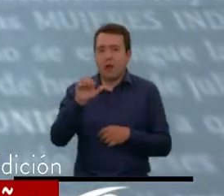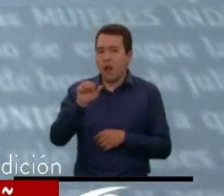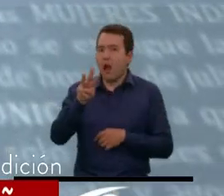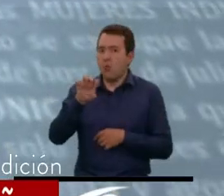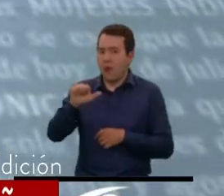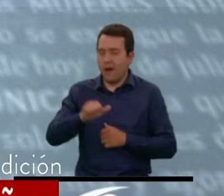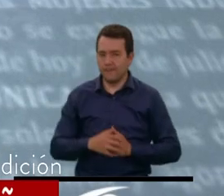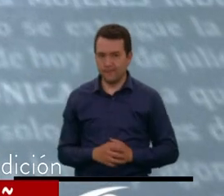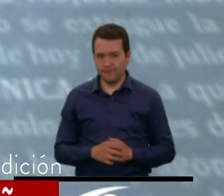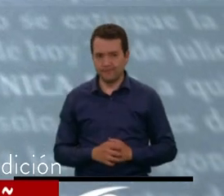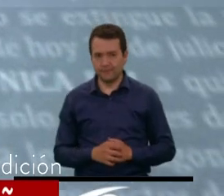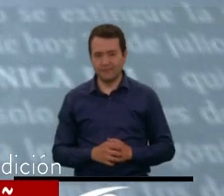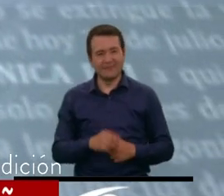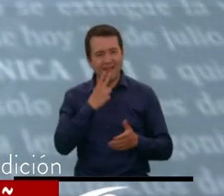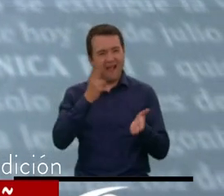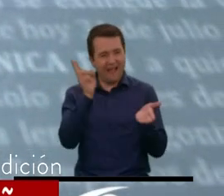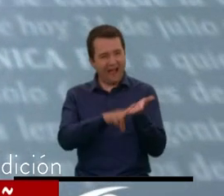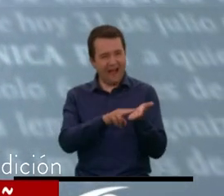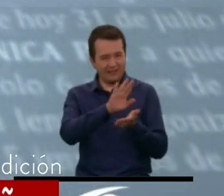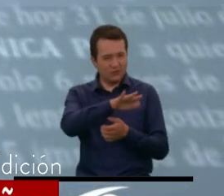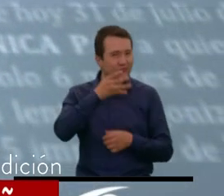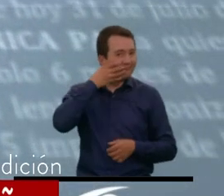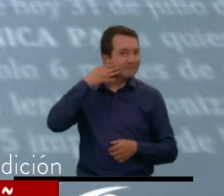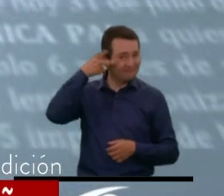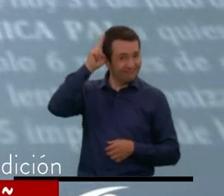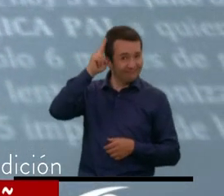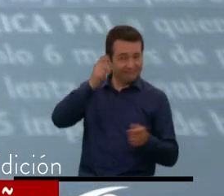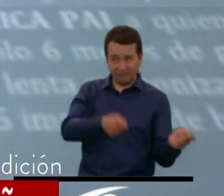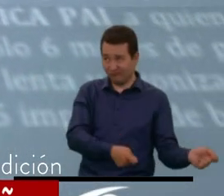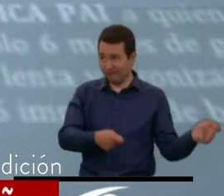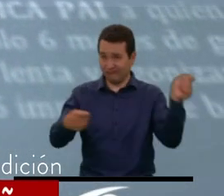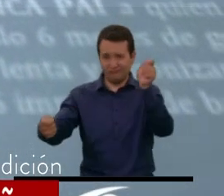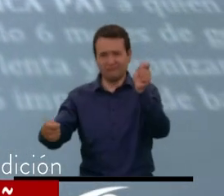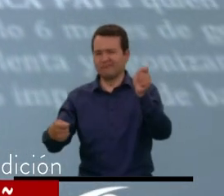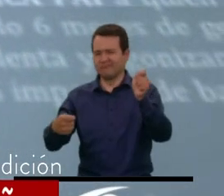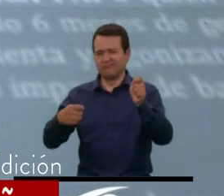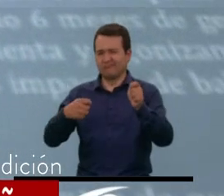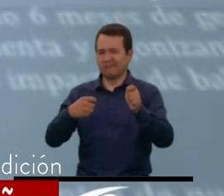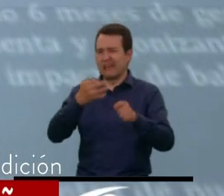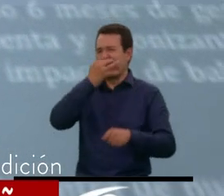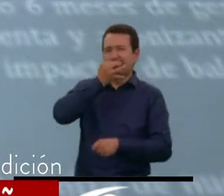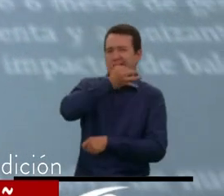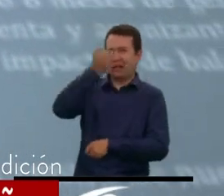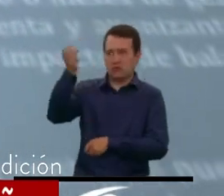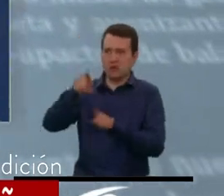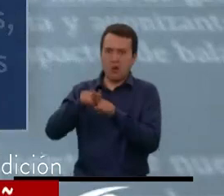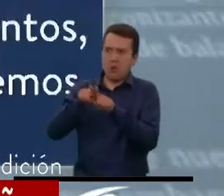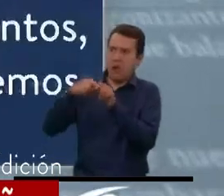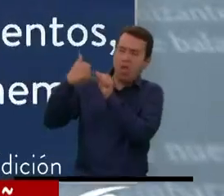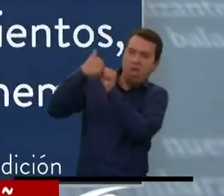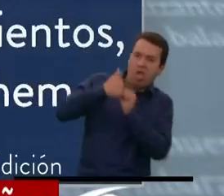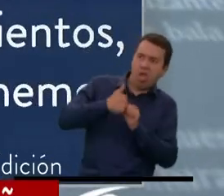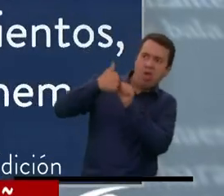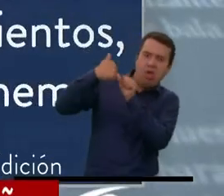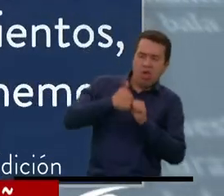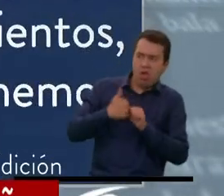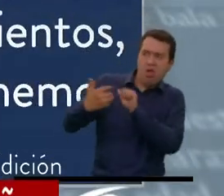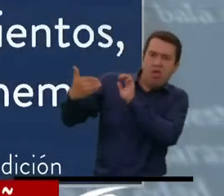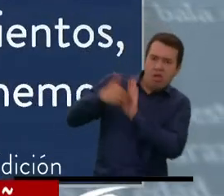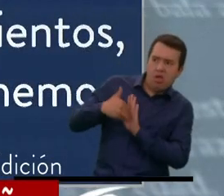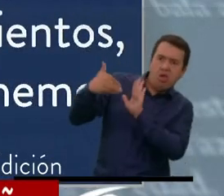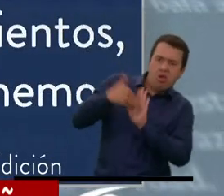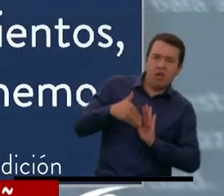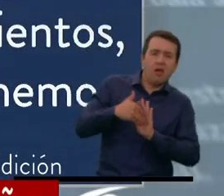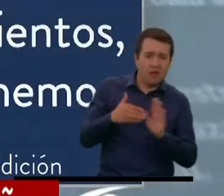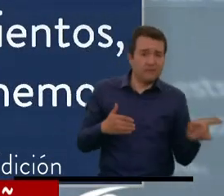este comunicado, integrantes del resguardo Piguambí, Palangala, denunciaron que experimentan persecución. Reiteradas son las denuncias que